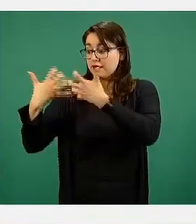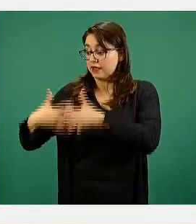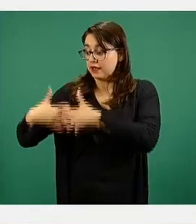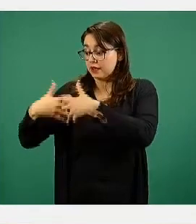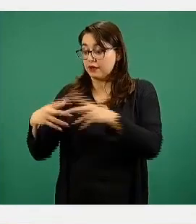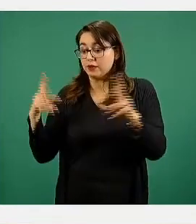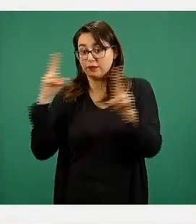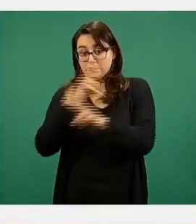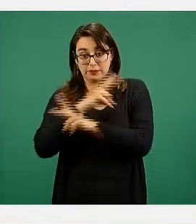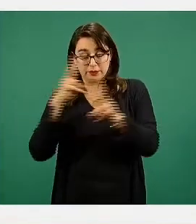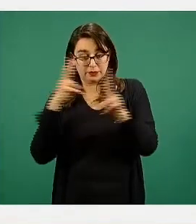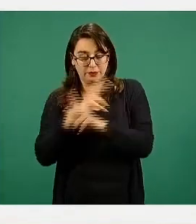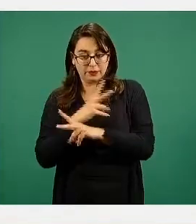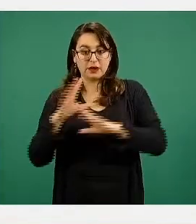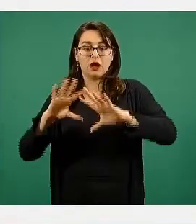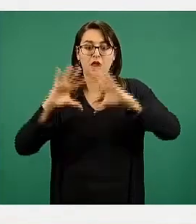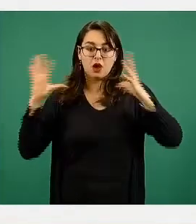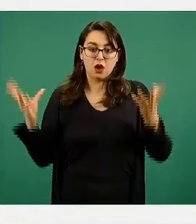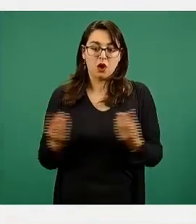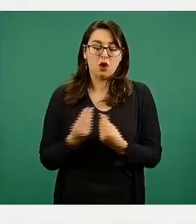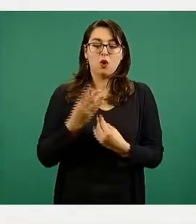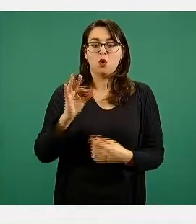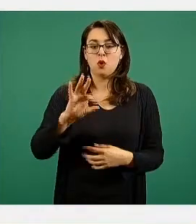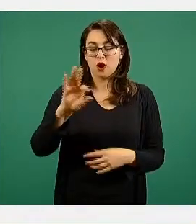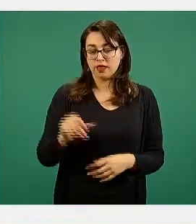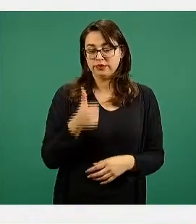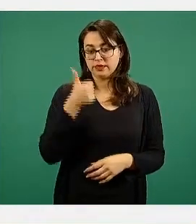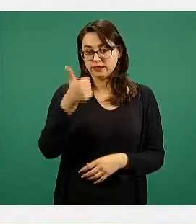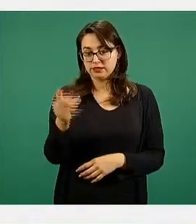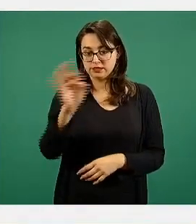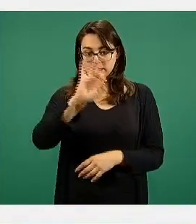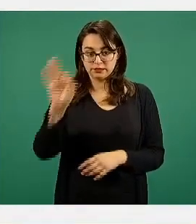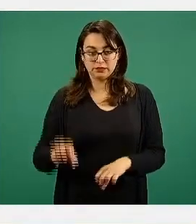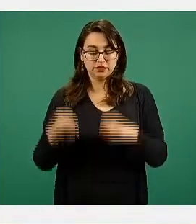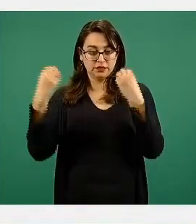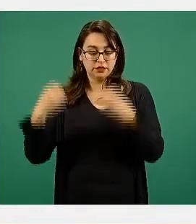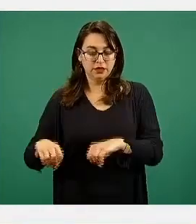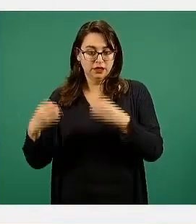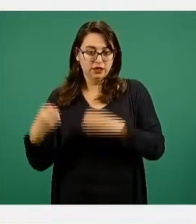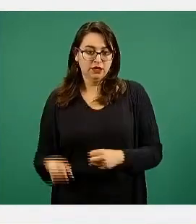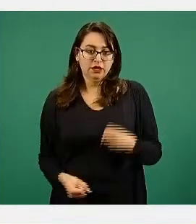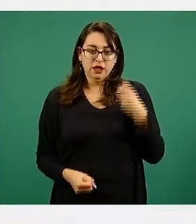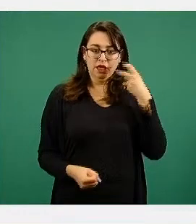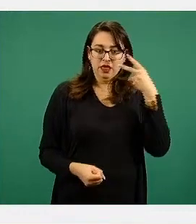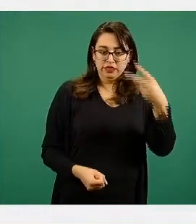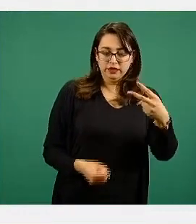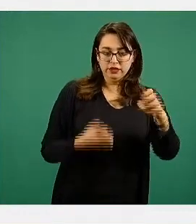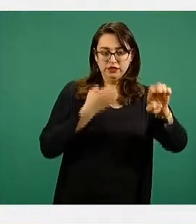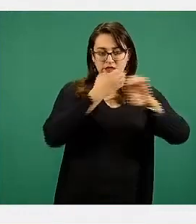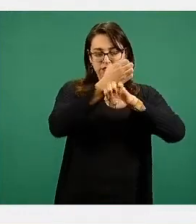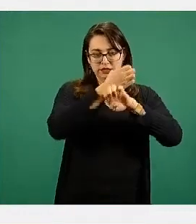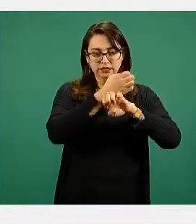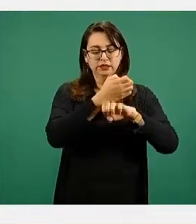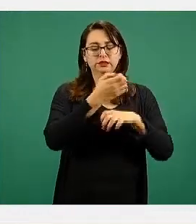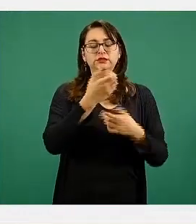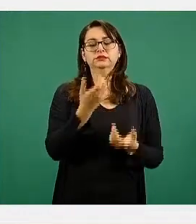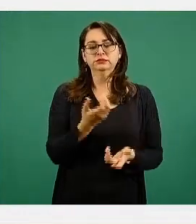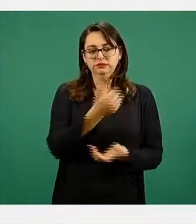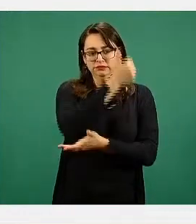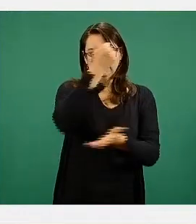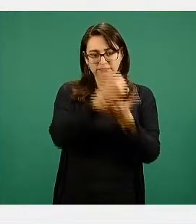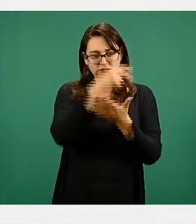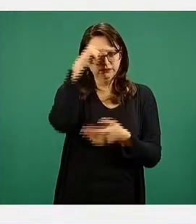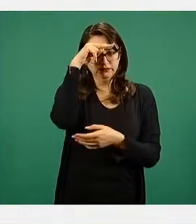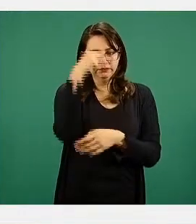ocupación nacional del 46%, 2 entidades federativas, que son la Ciudad de México y el Estado de